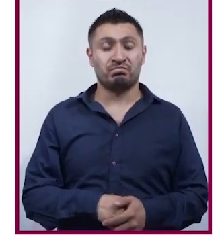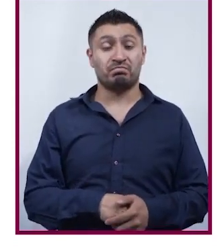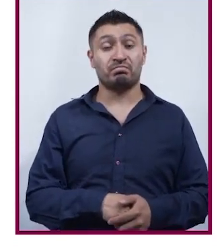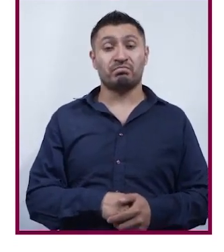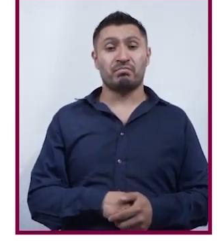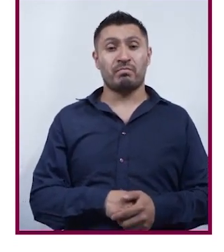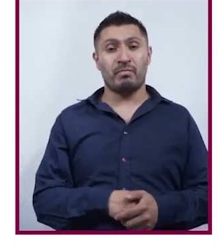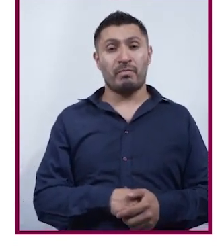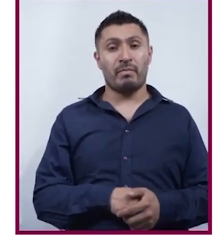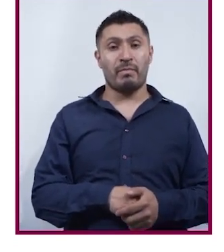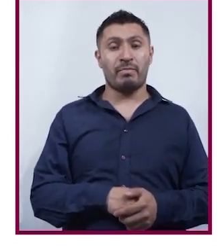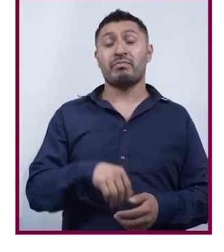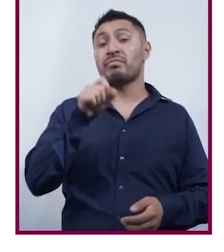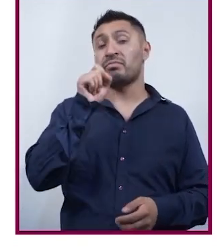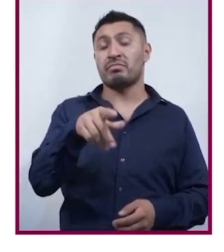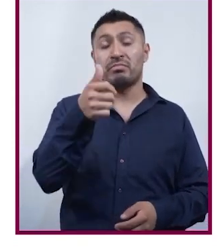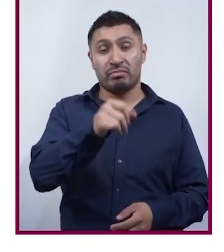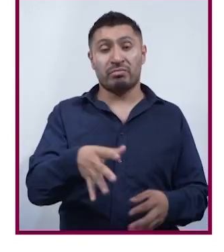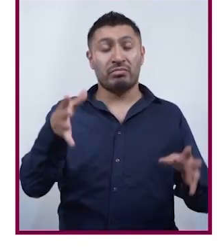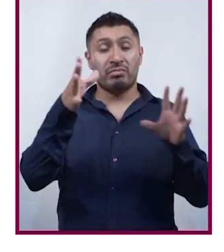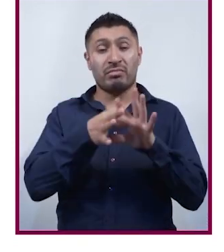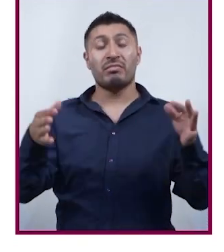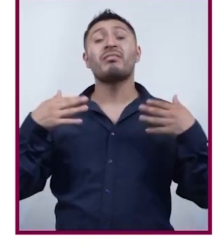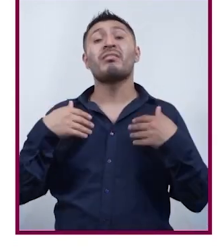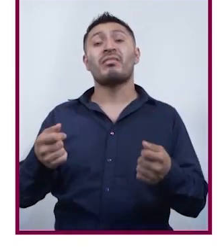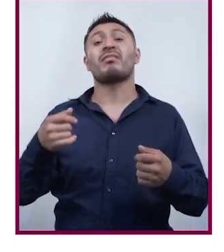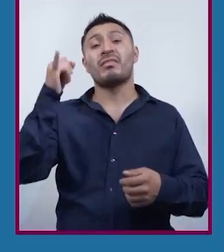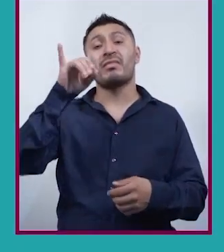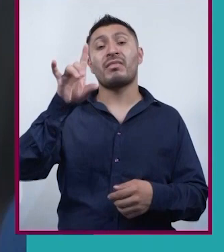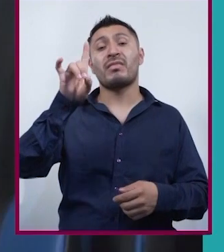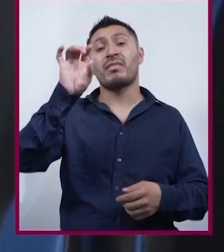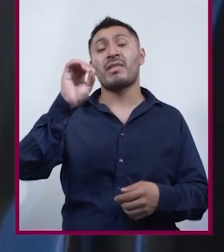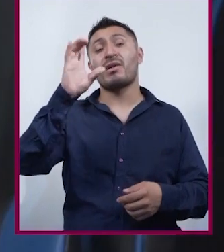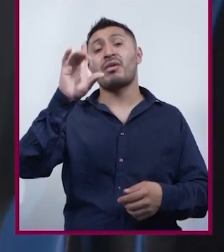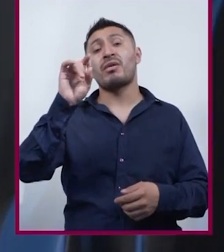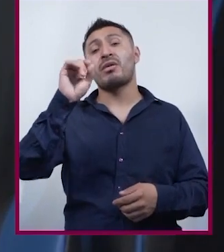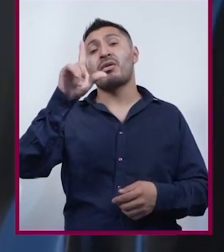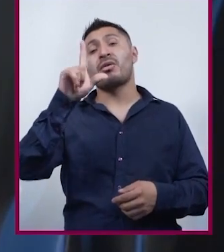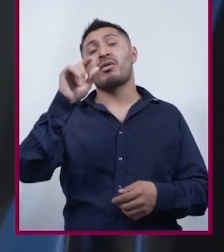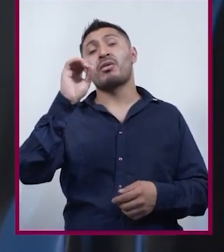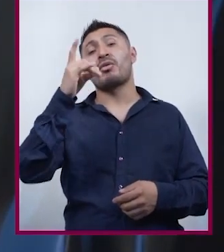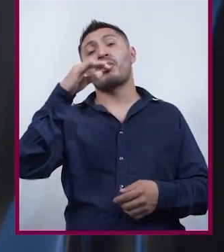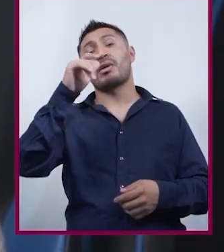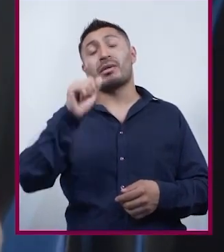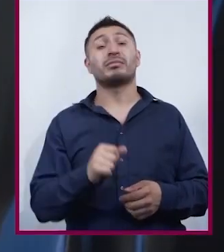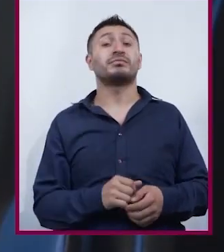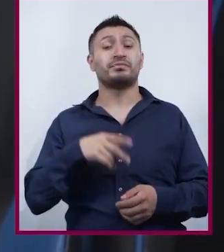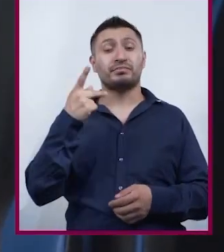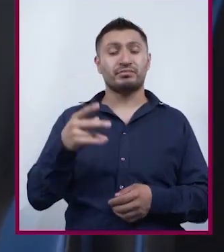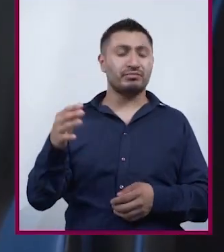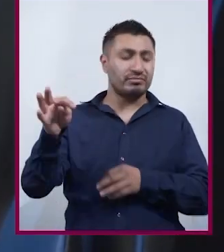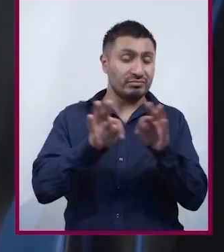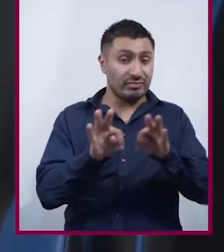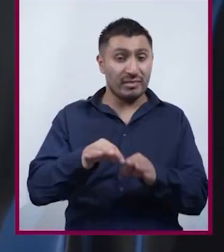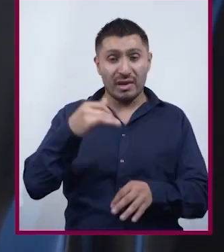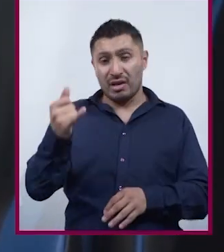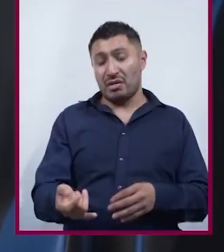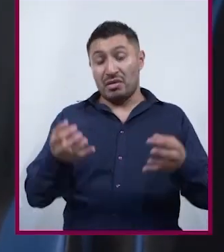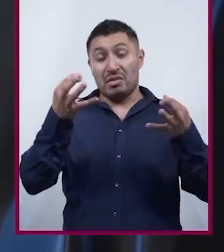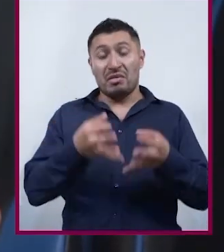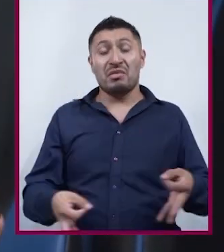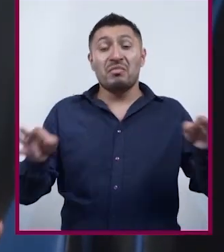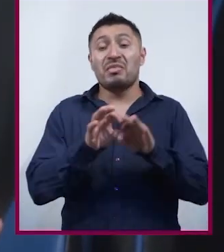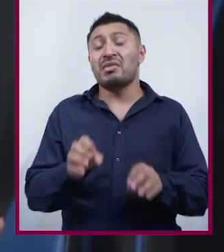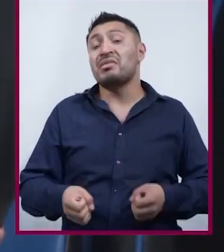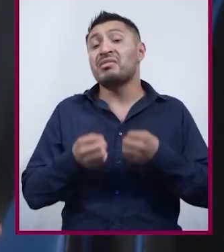la raza cósmica y nos explicamos también la indología. Por su labor educativa y la amplia influencia que tuvo en